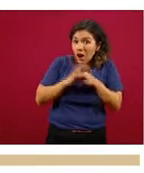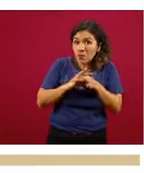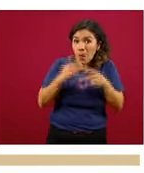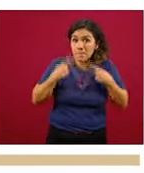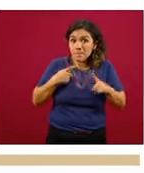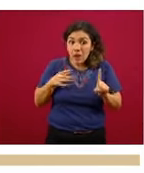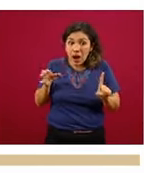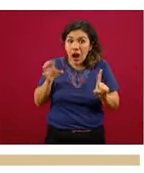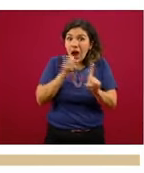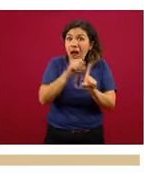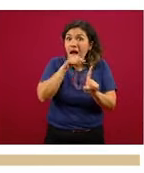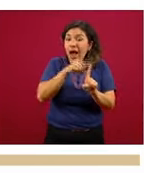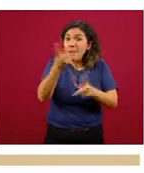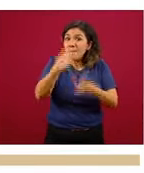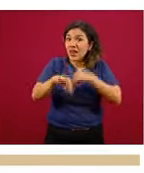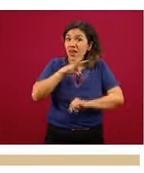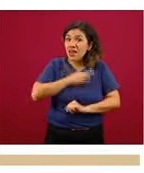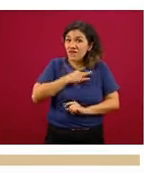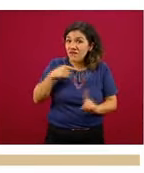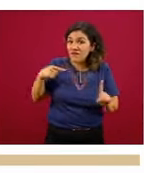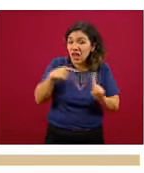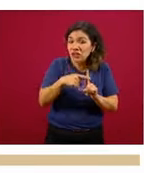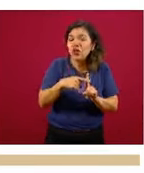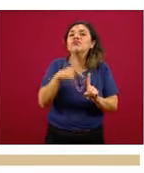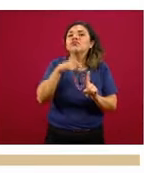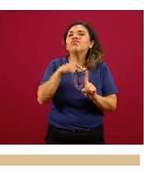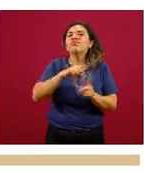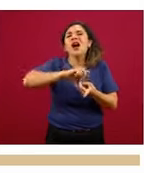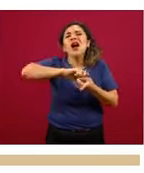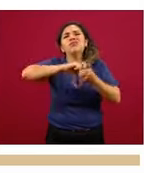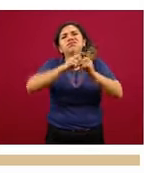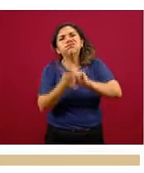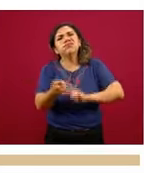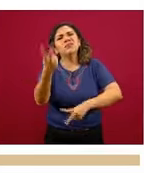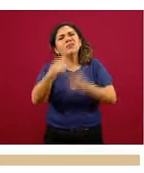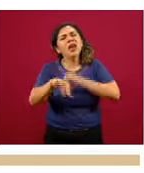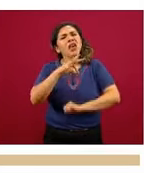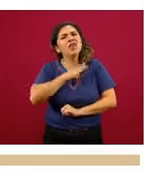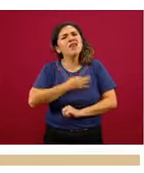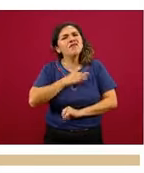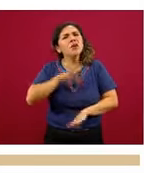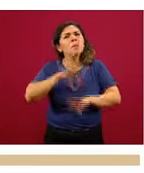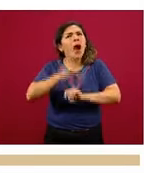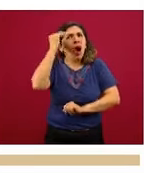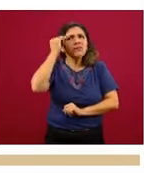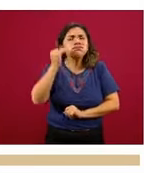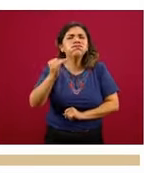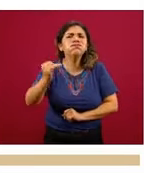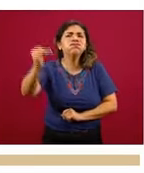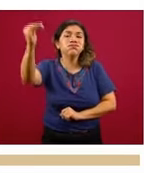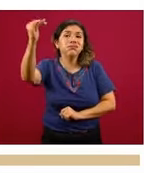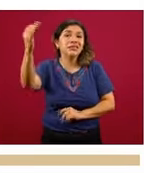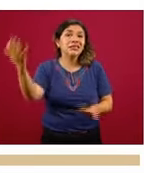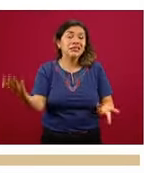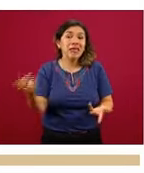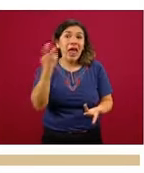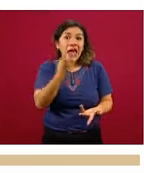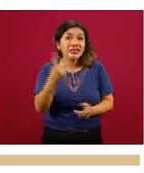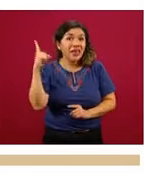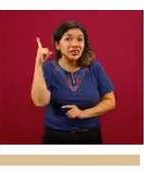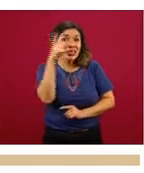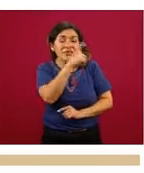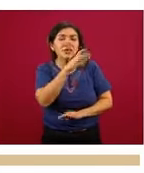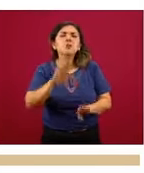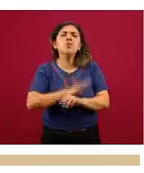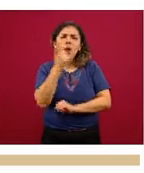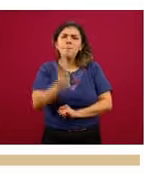una persona que se infecta, va a generar esta infección a largo plazo. Y lo complicado es